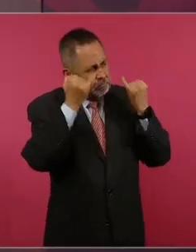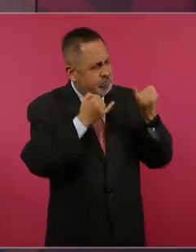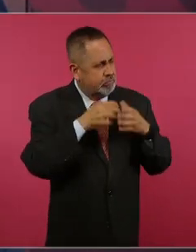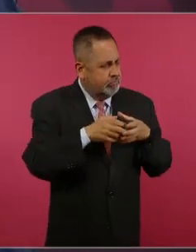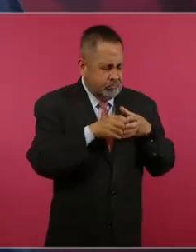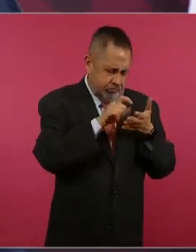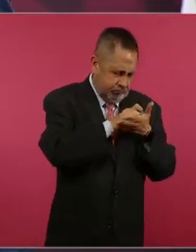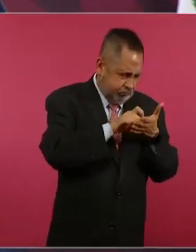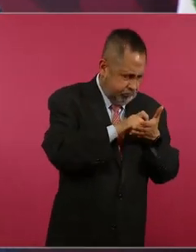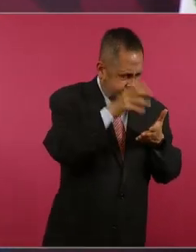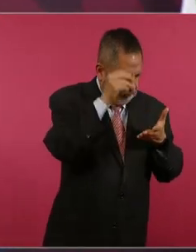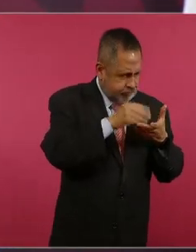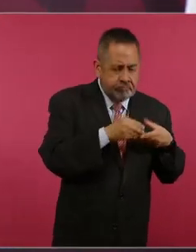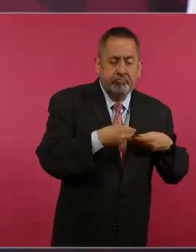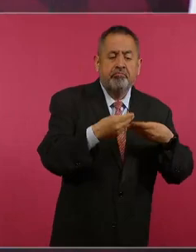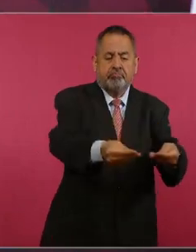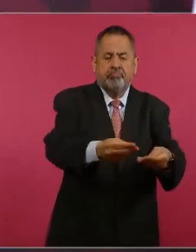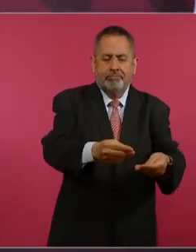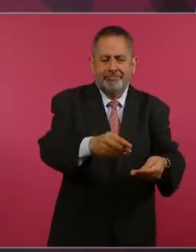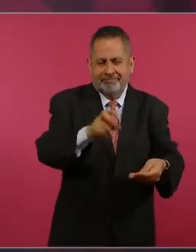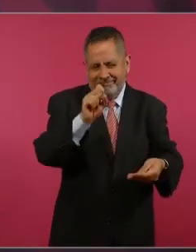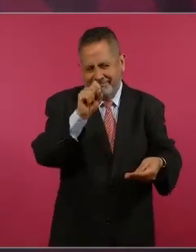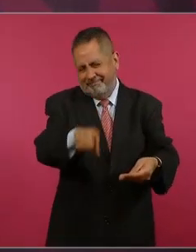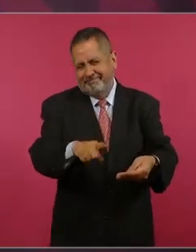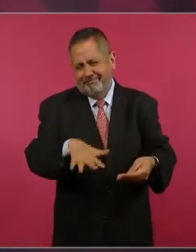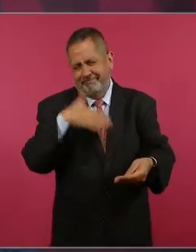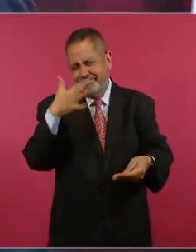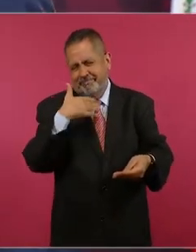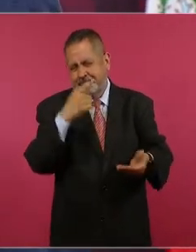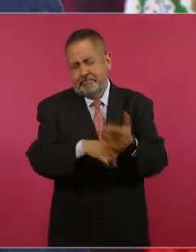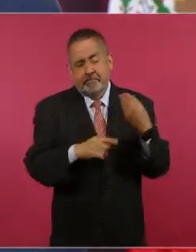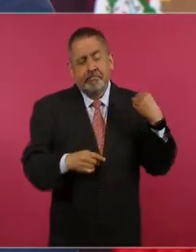coyotaje, para que se entienda mejor.